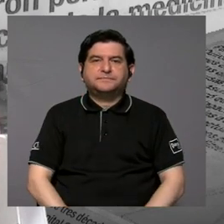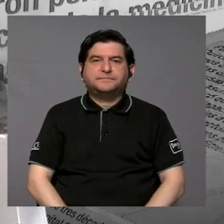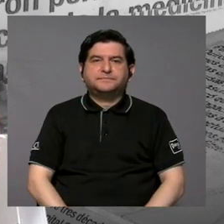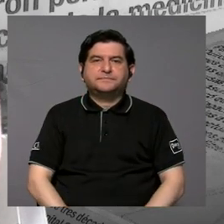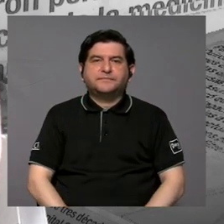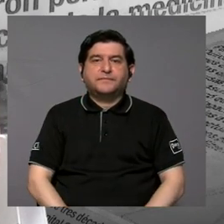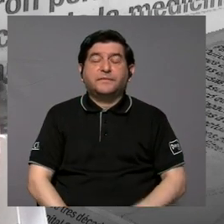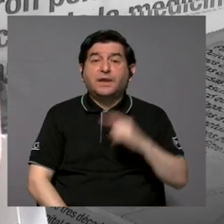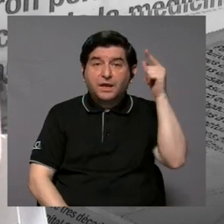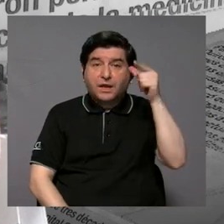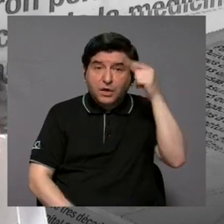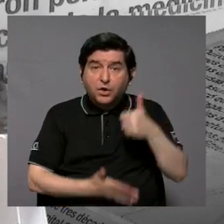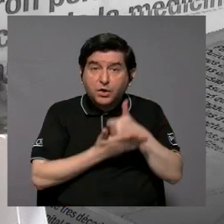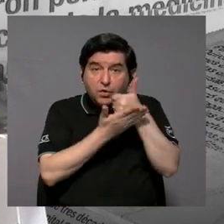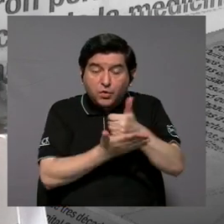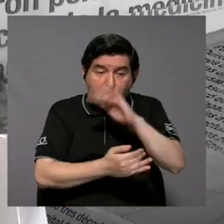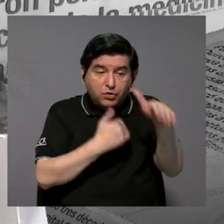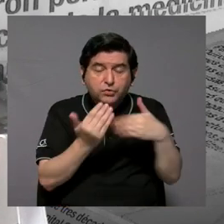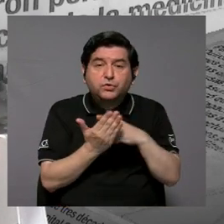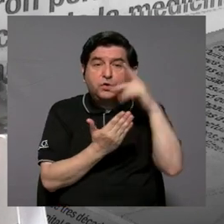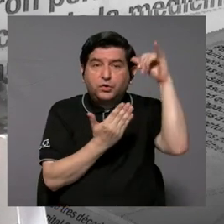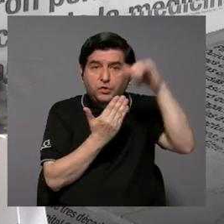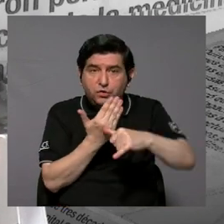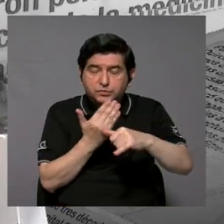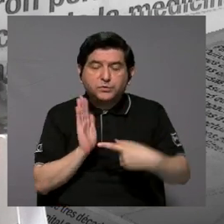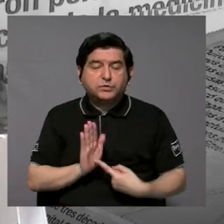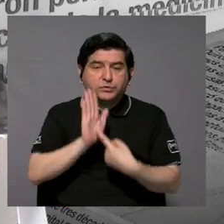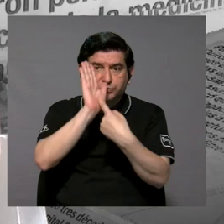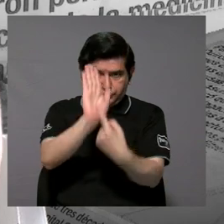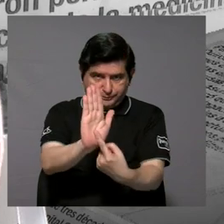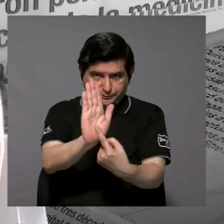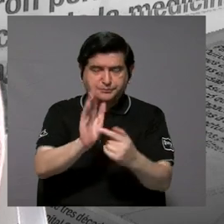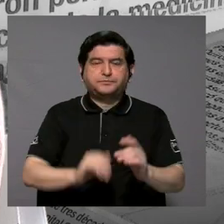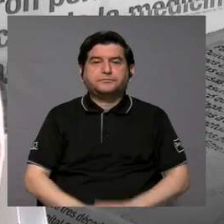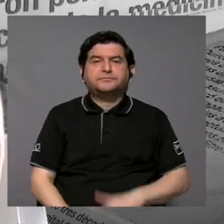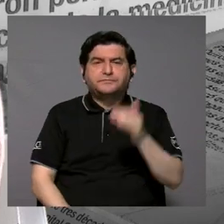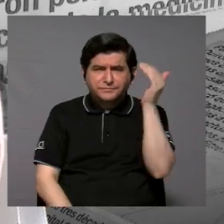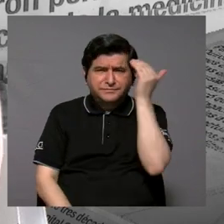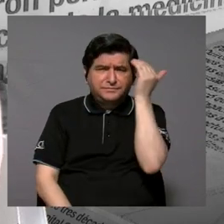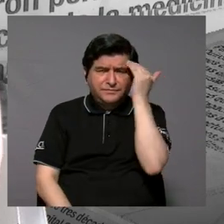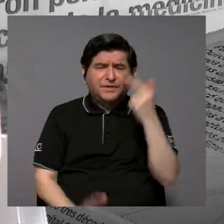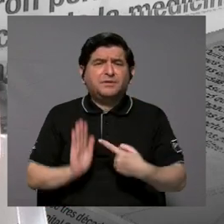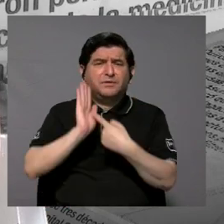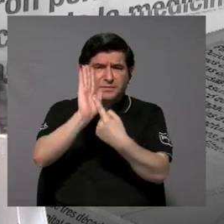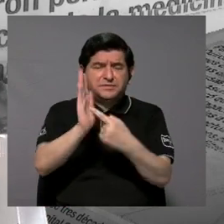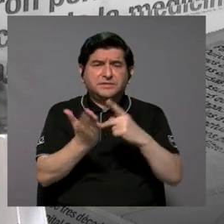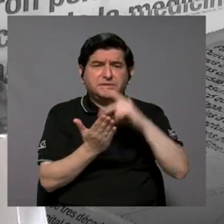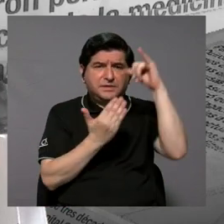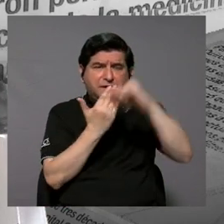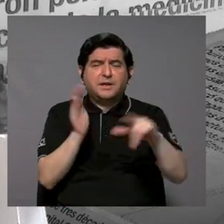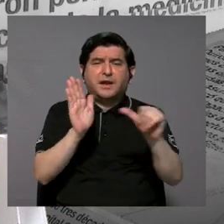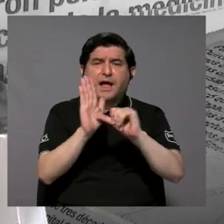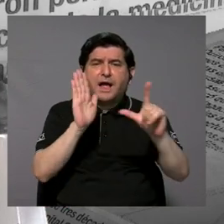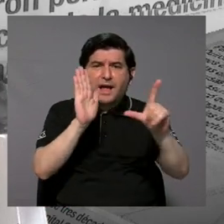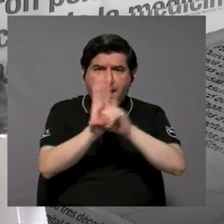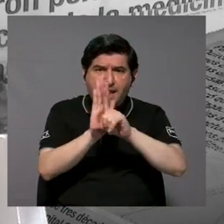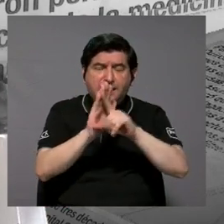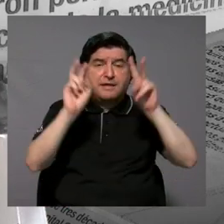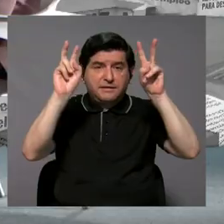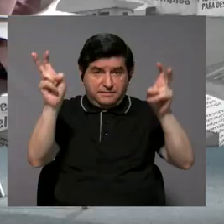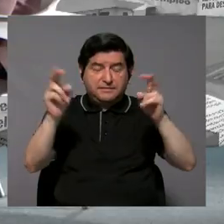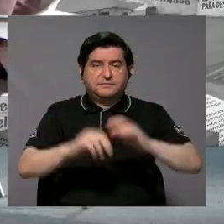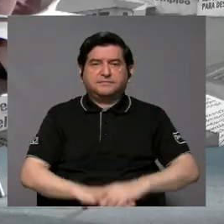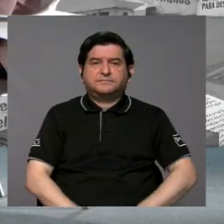también, evidentemente, colaborar con todos los proyectos que se están presentando. Sabemos que se está presentando un proyecto en la Asamblea Legislativa en este